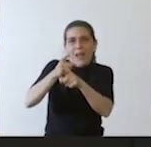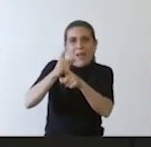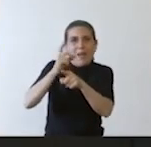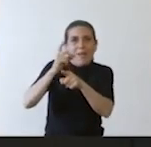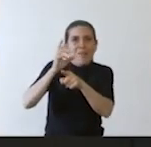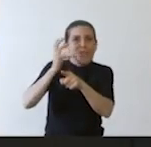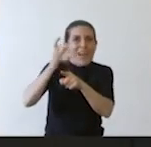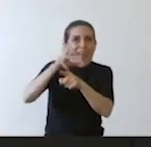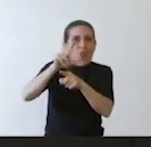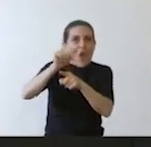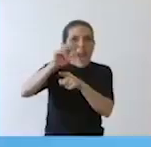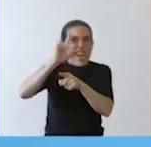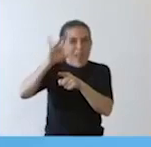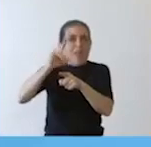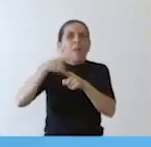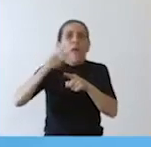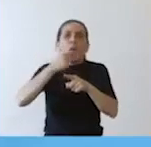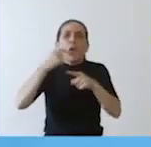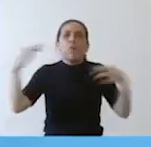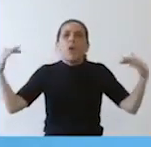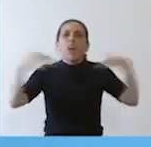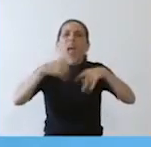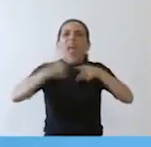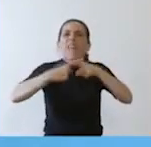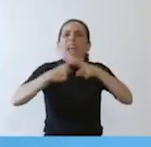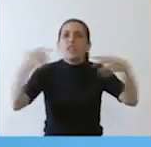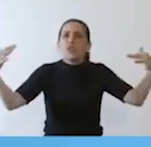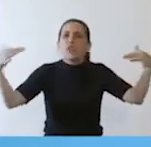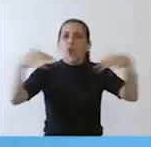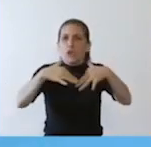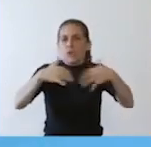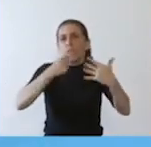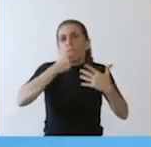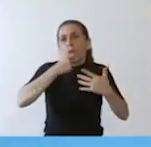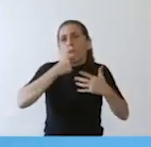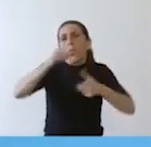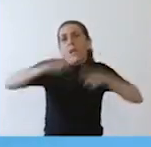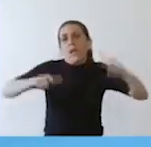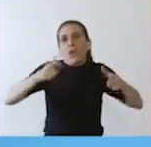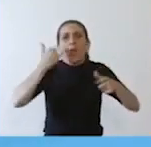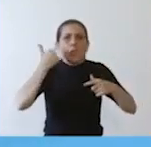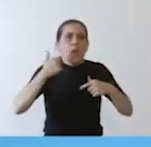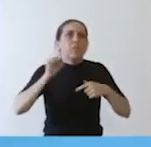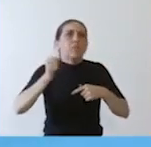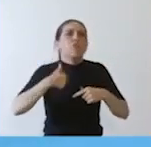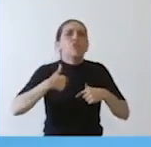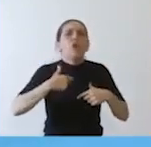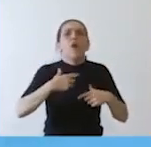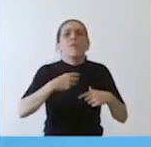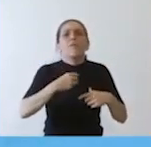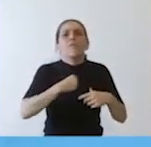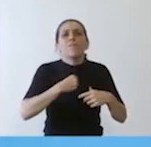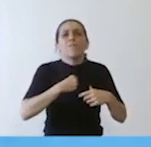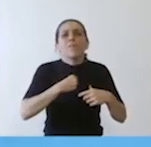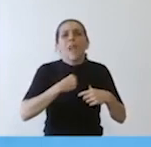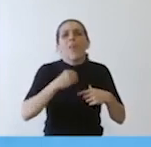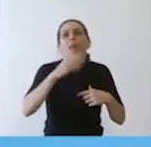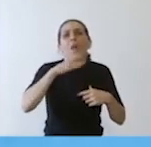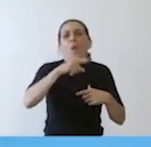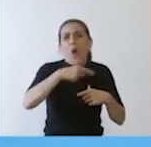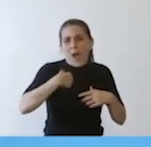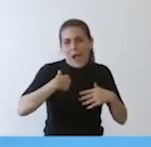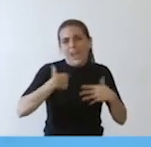eventos locales en donde todos los que participan o participamos, yo soy hincha de fútbol también, y